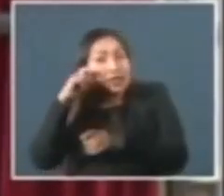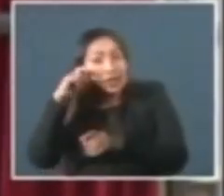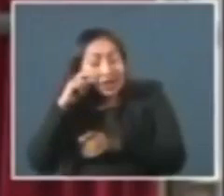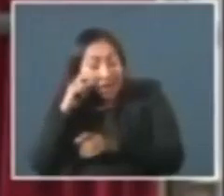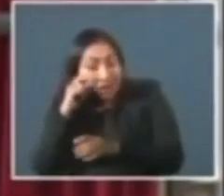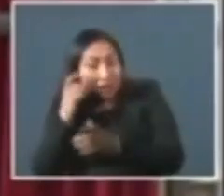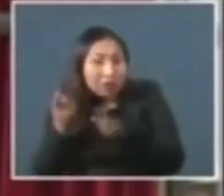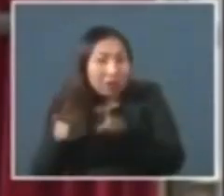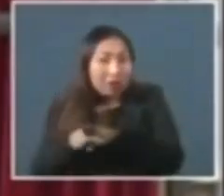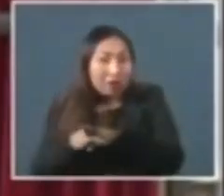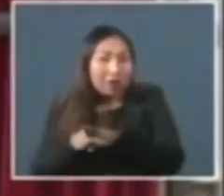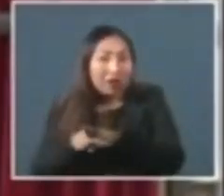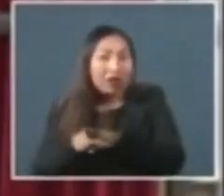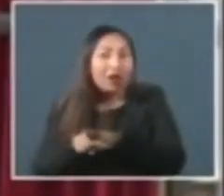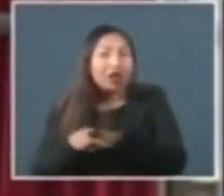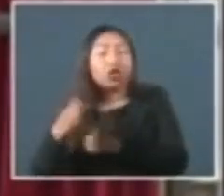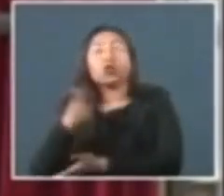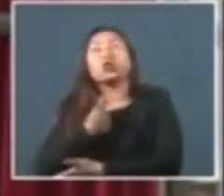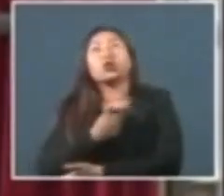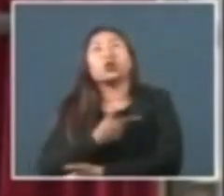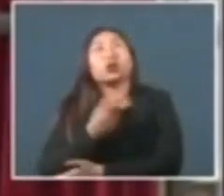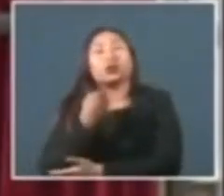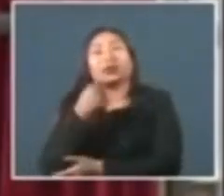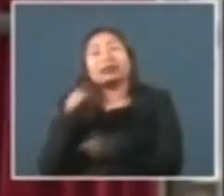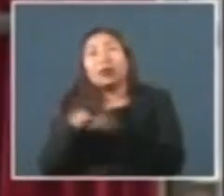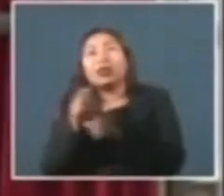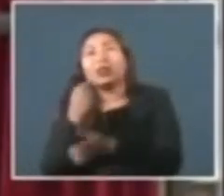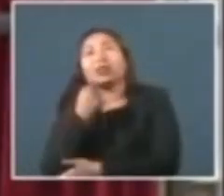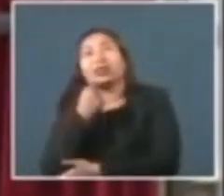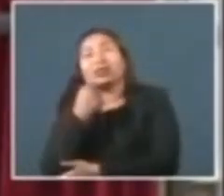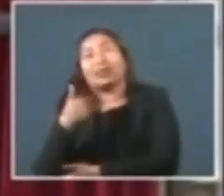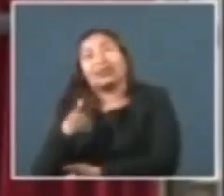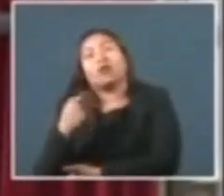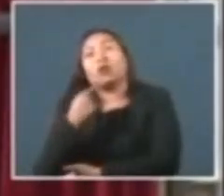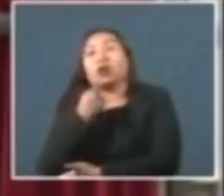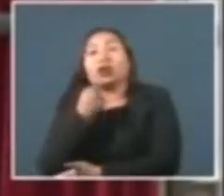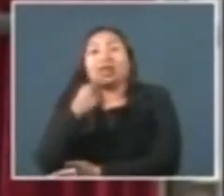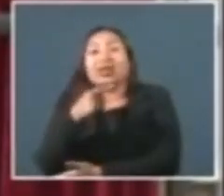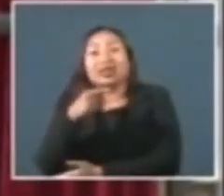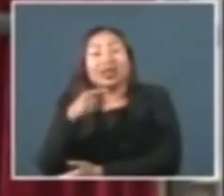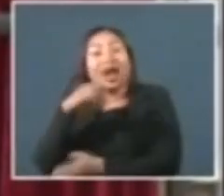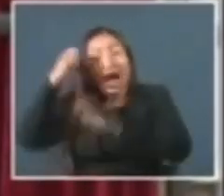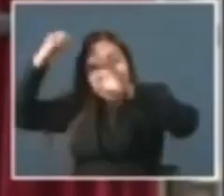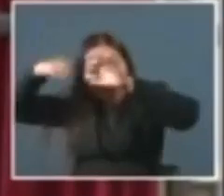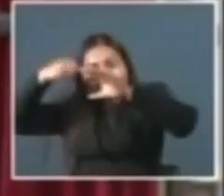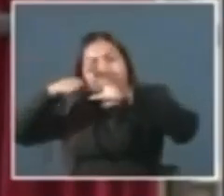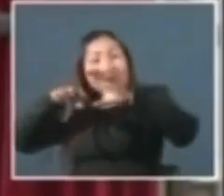íntimas, nosotros teníamos que decirle a la prensa que saliera.